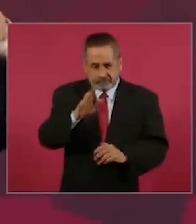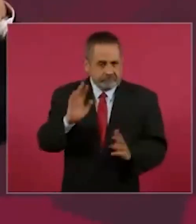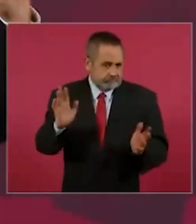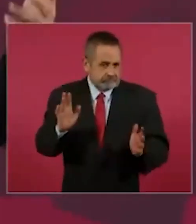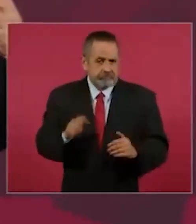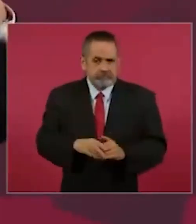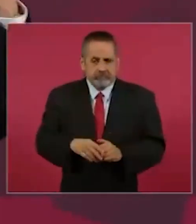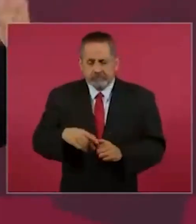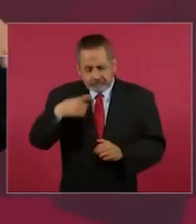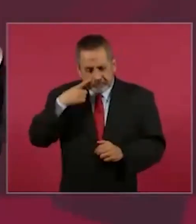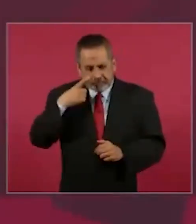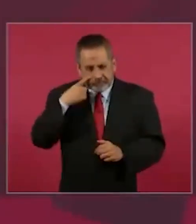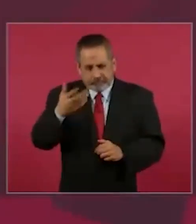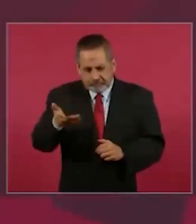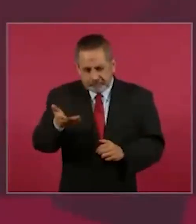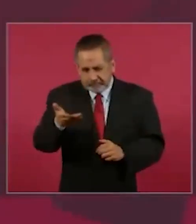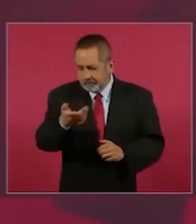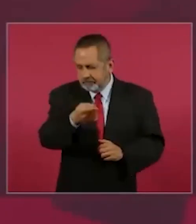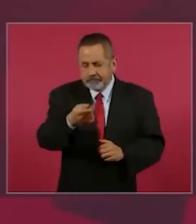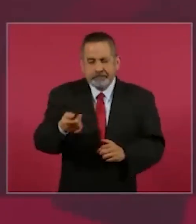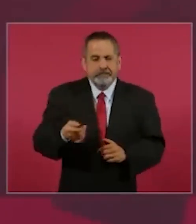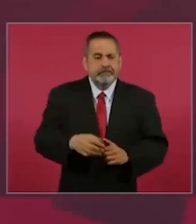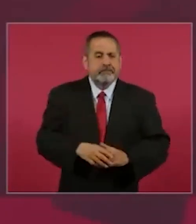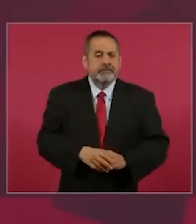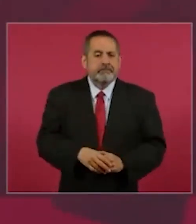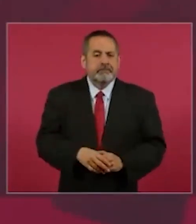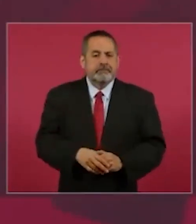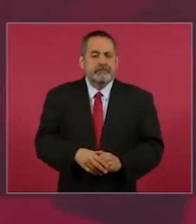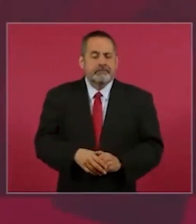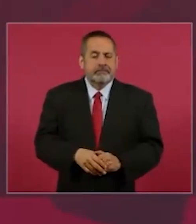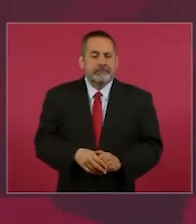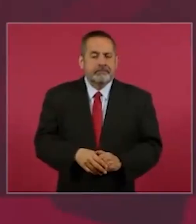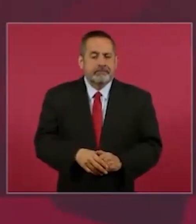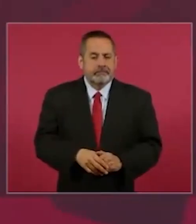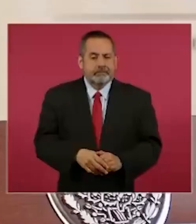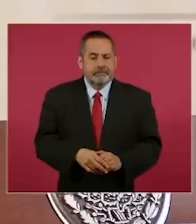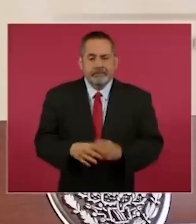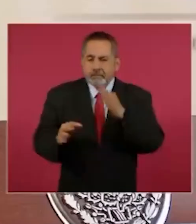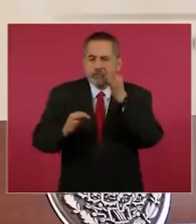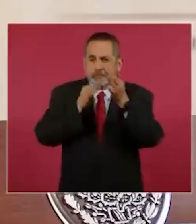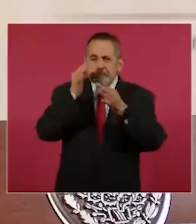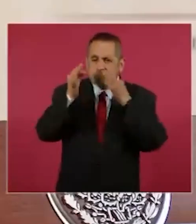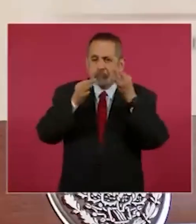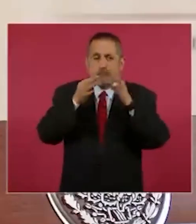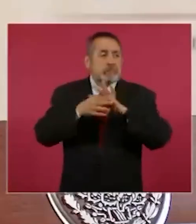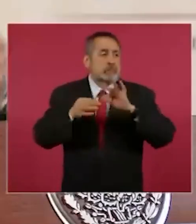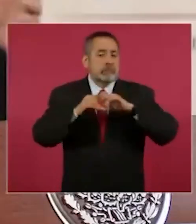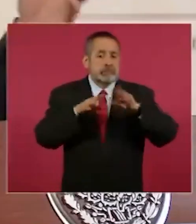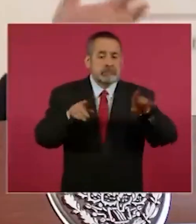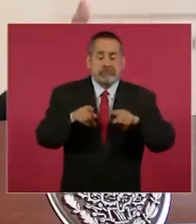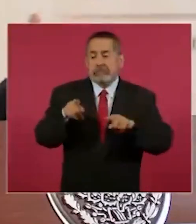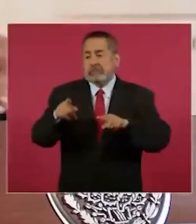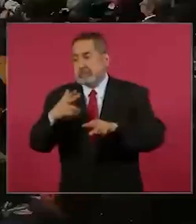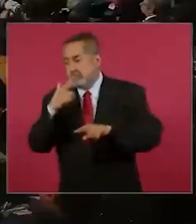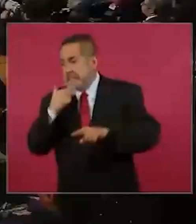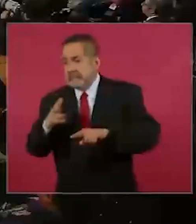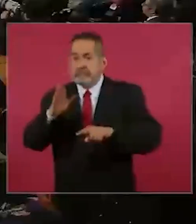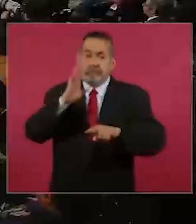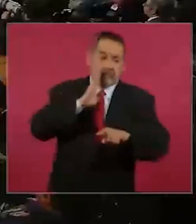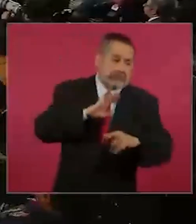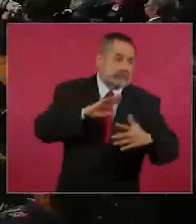cuánta propaganda, ¿no? De inestabilidad.